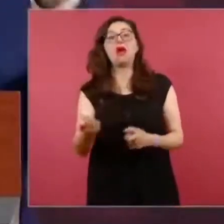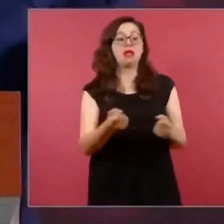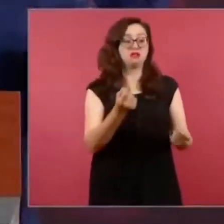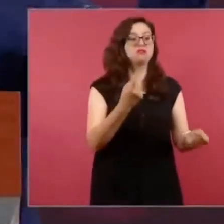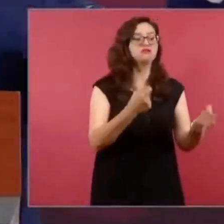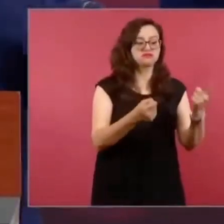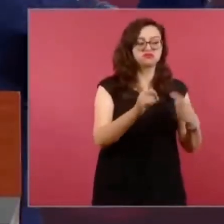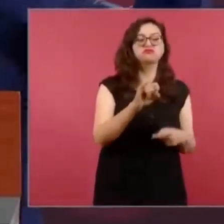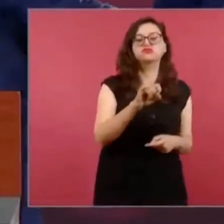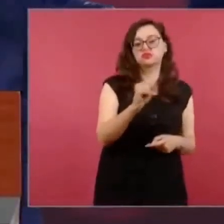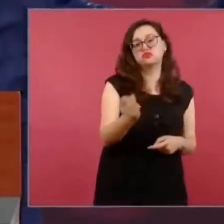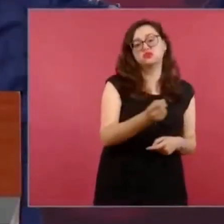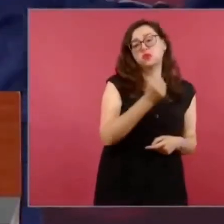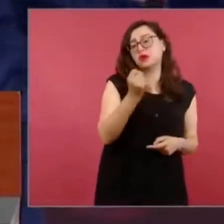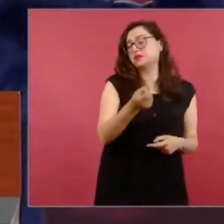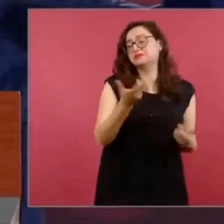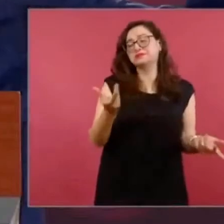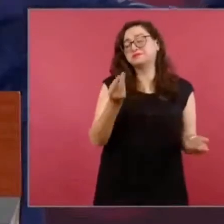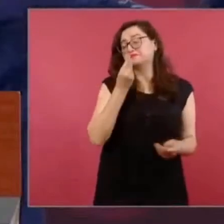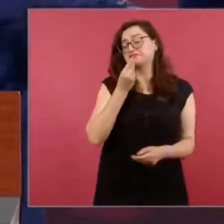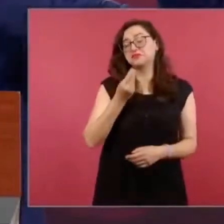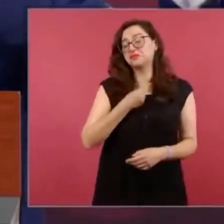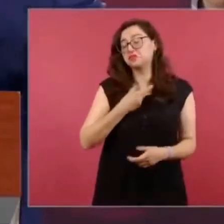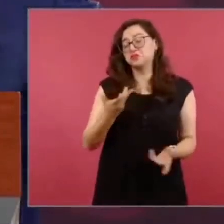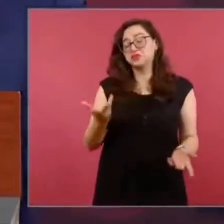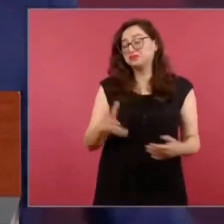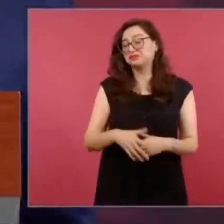Unos tuvieron la posibilidad de estar cerca